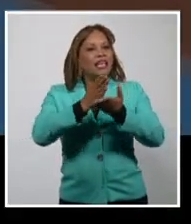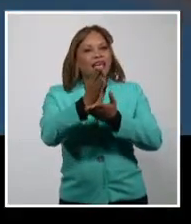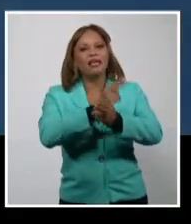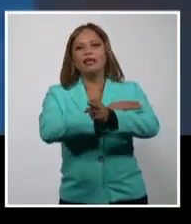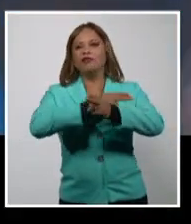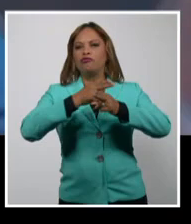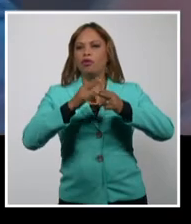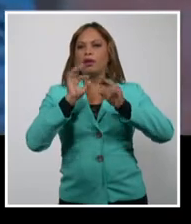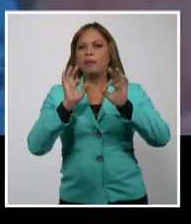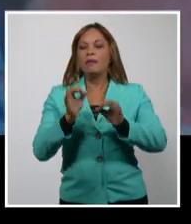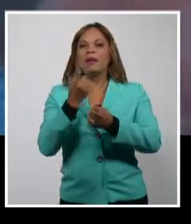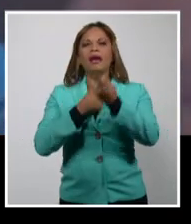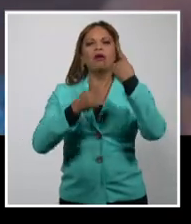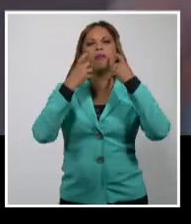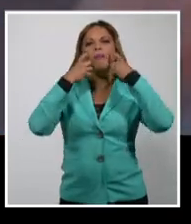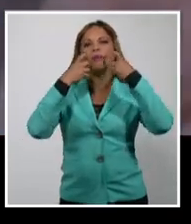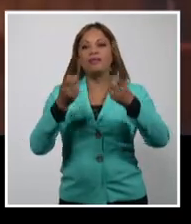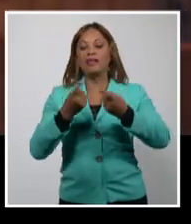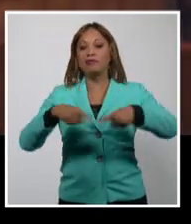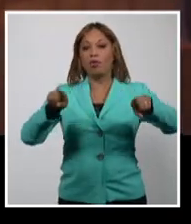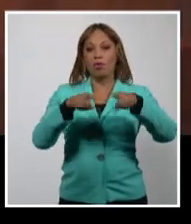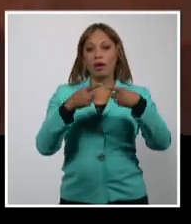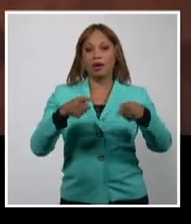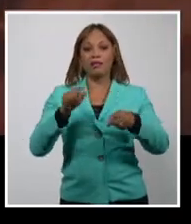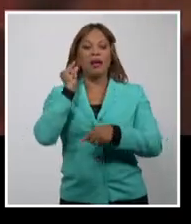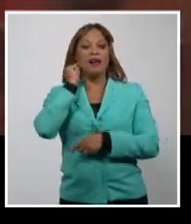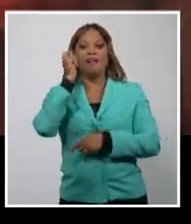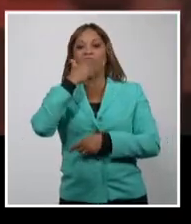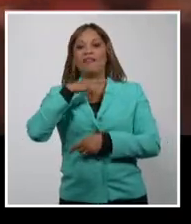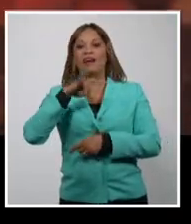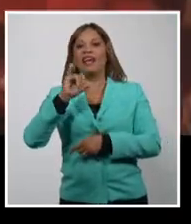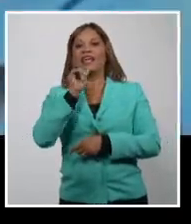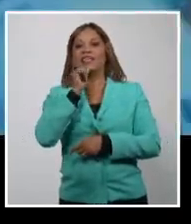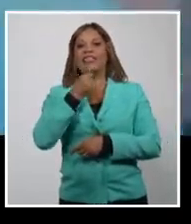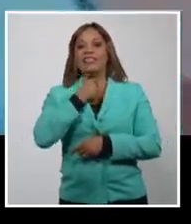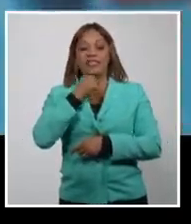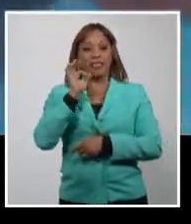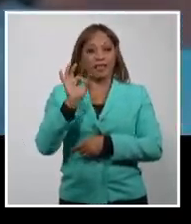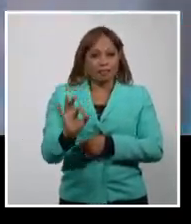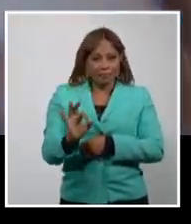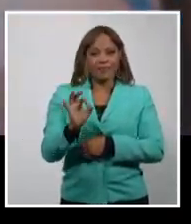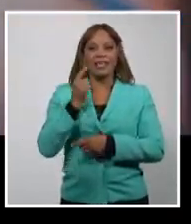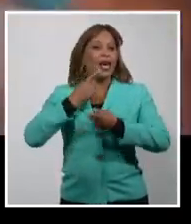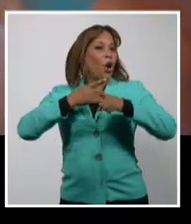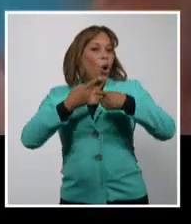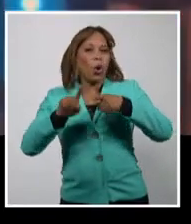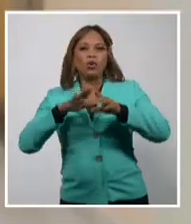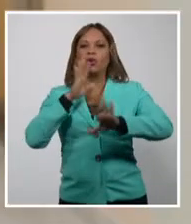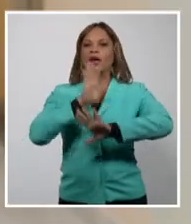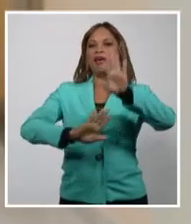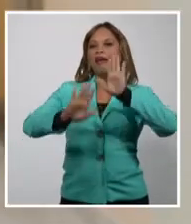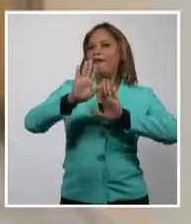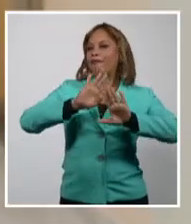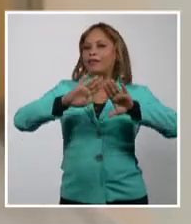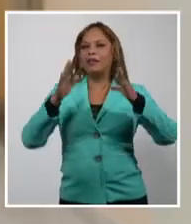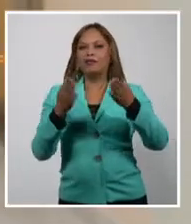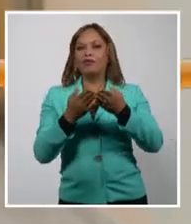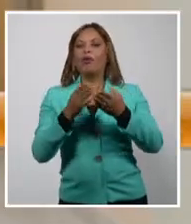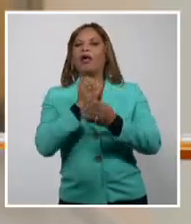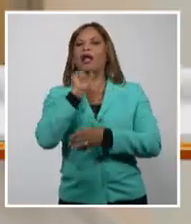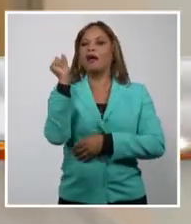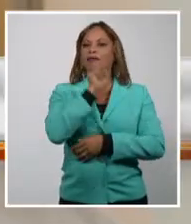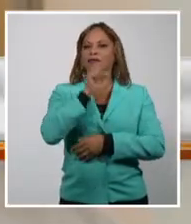papel fundamental la Orquesta Failde, un conjunto de jóvenes músicos que defienden el danzón y otros géneros cubanos. Aunque sabemos